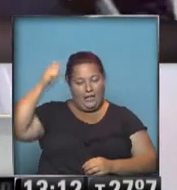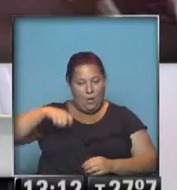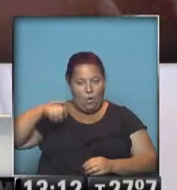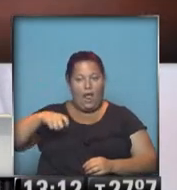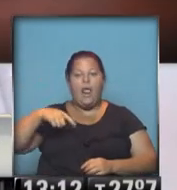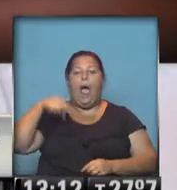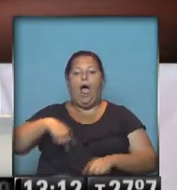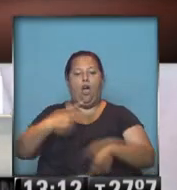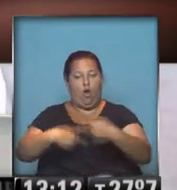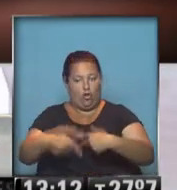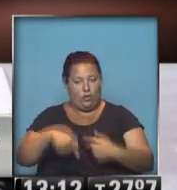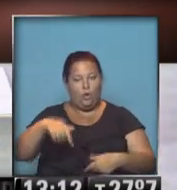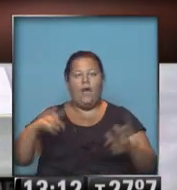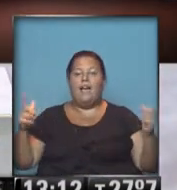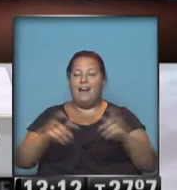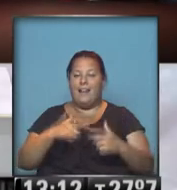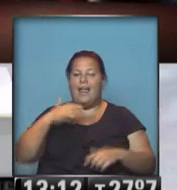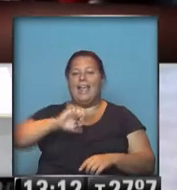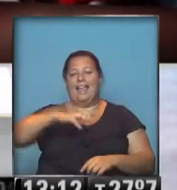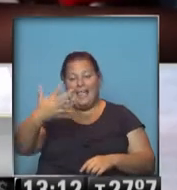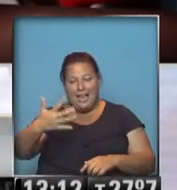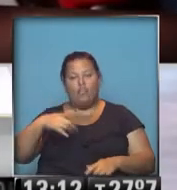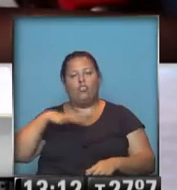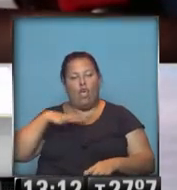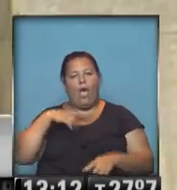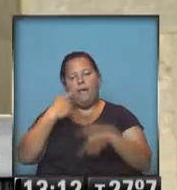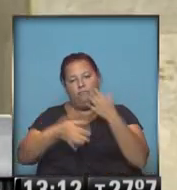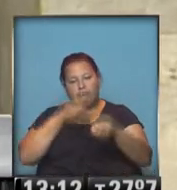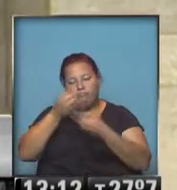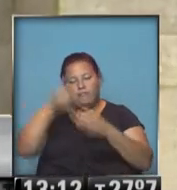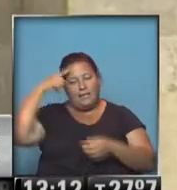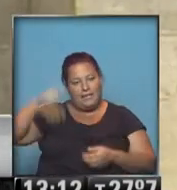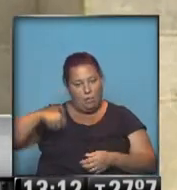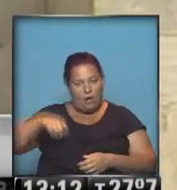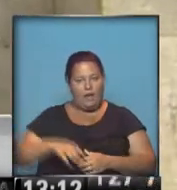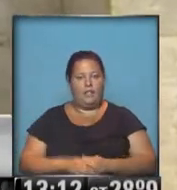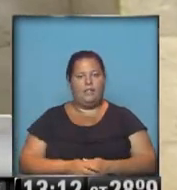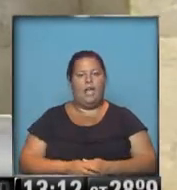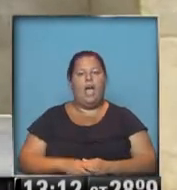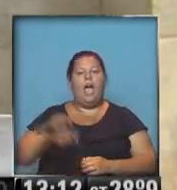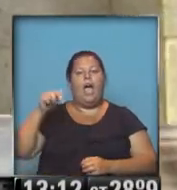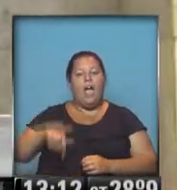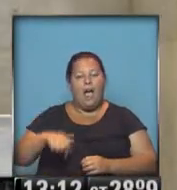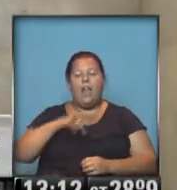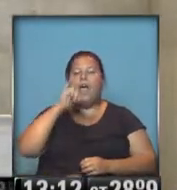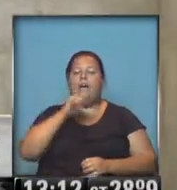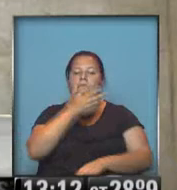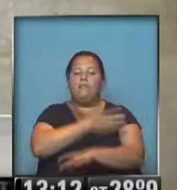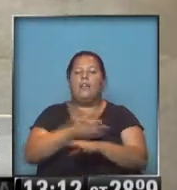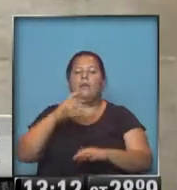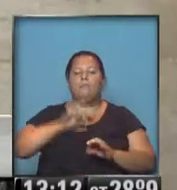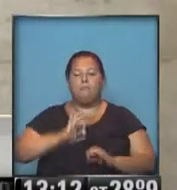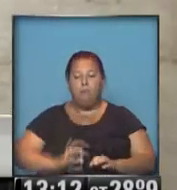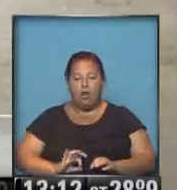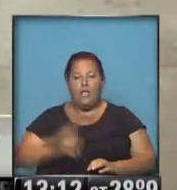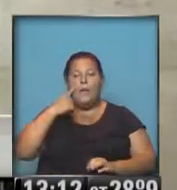continúa esta audiencia quinta continúa aquí en este tribunal con en este momento el relato del portero